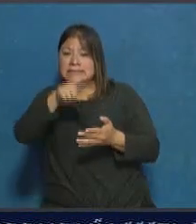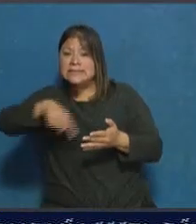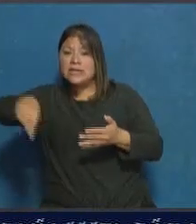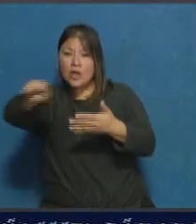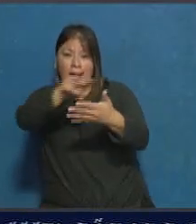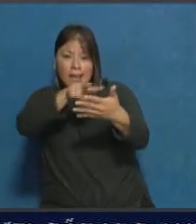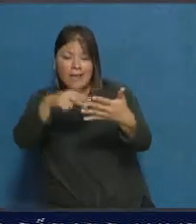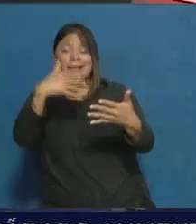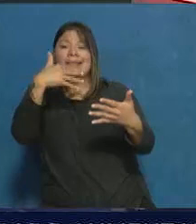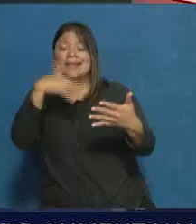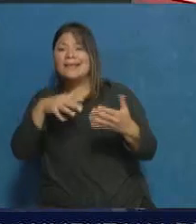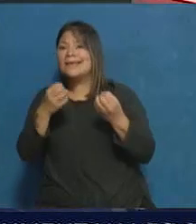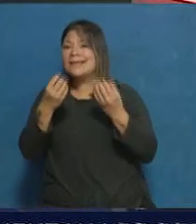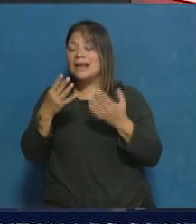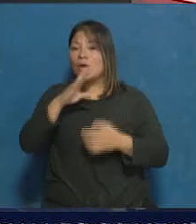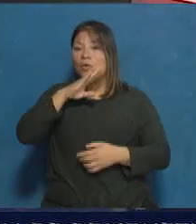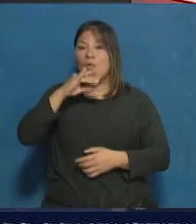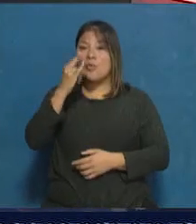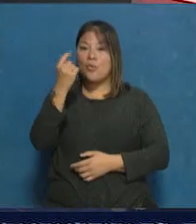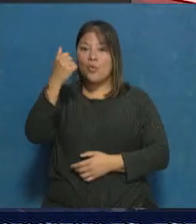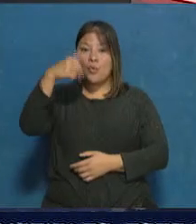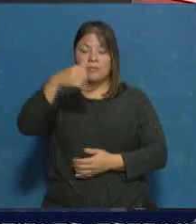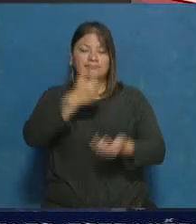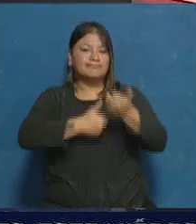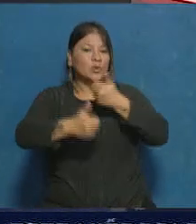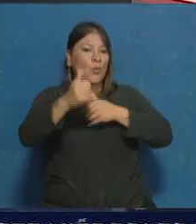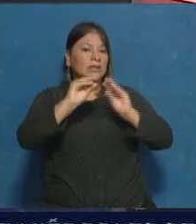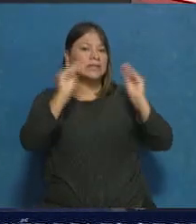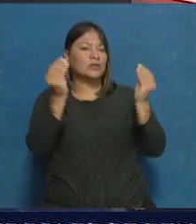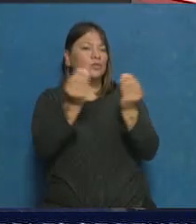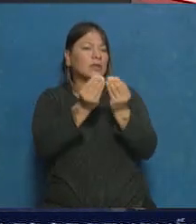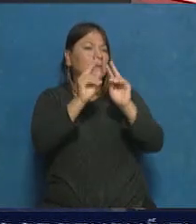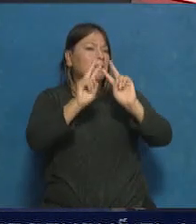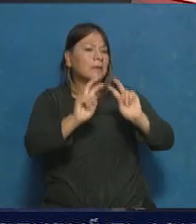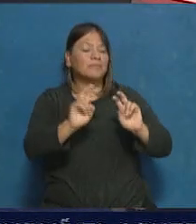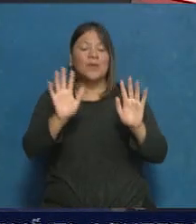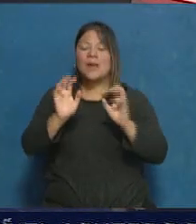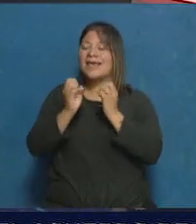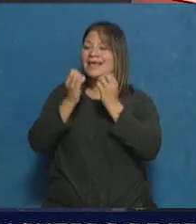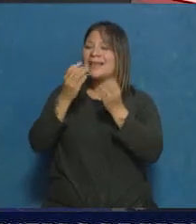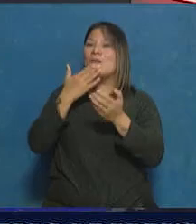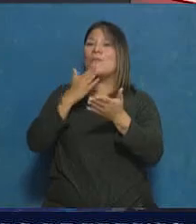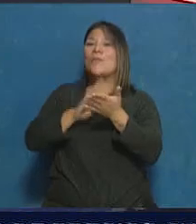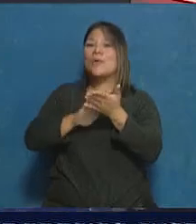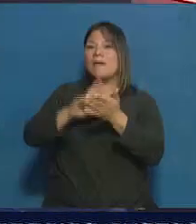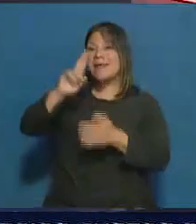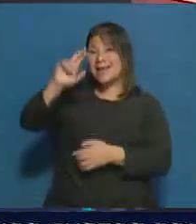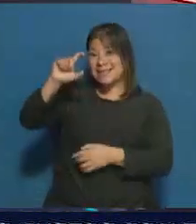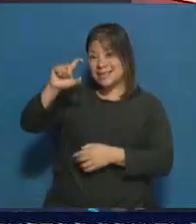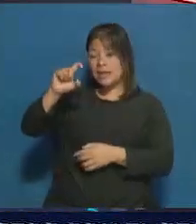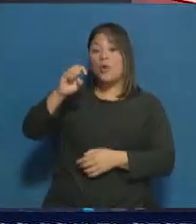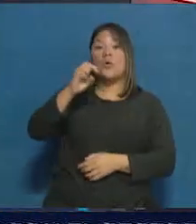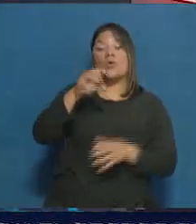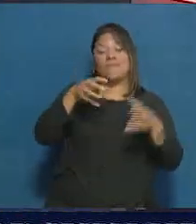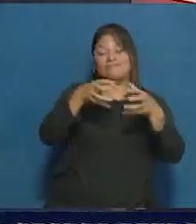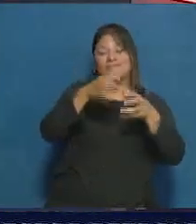Juan Manuel Arce nos cuenta los resultados. Juanma, ¿cómo le va? Dani, buenas tardes. Estamos hablando de las pruebas ERCE que las realiza la UNESCO. ¿Cuándo